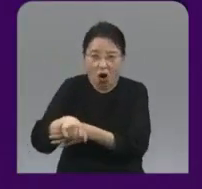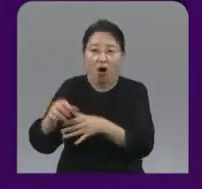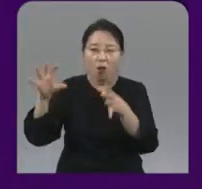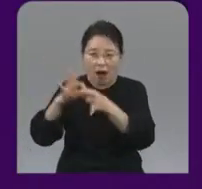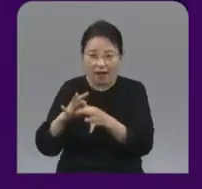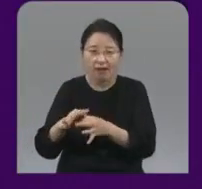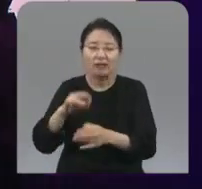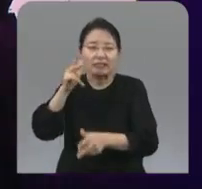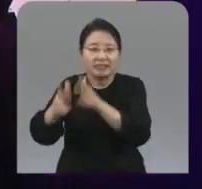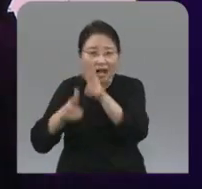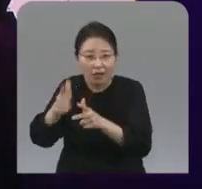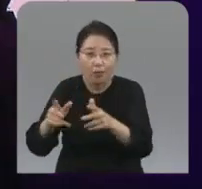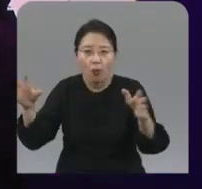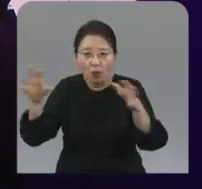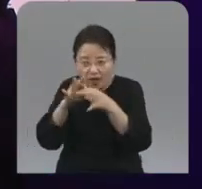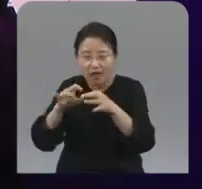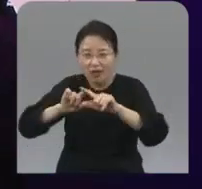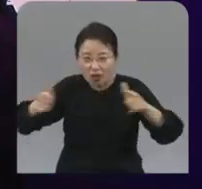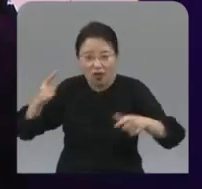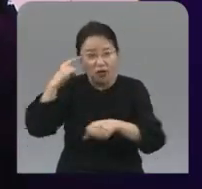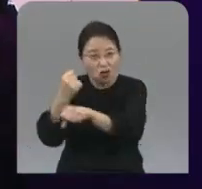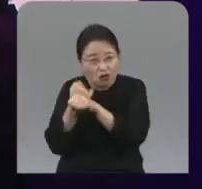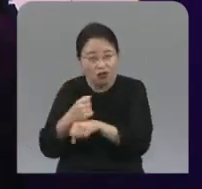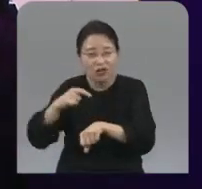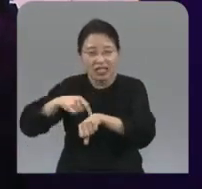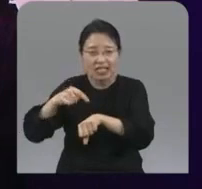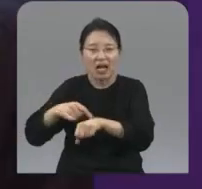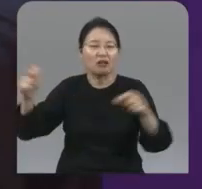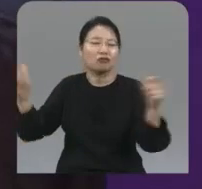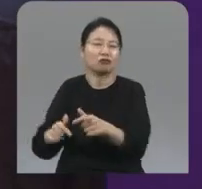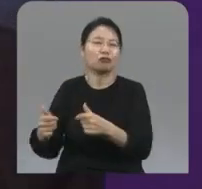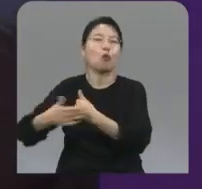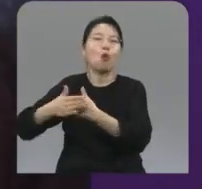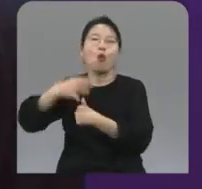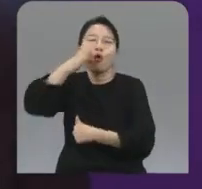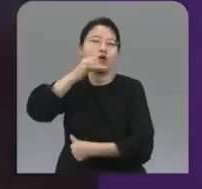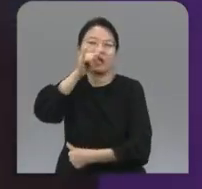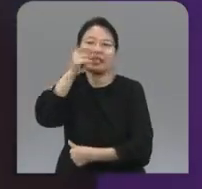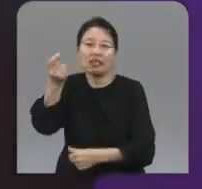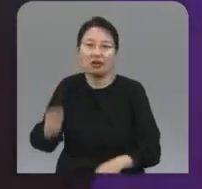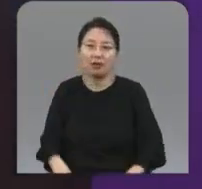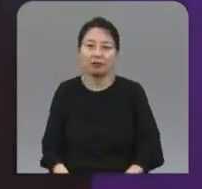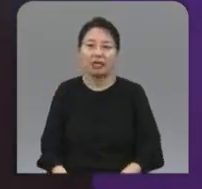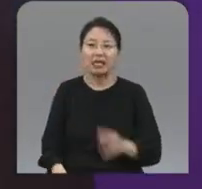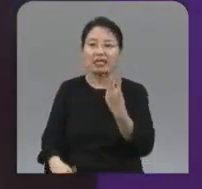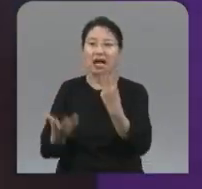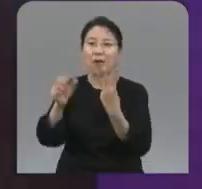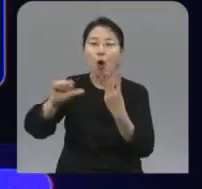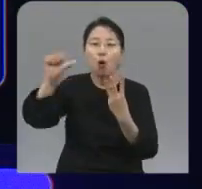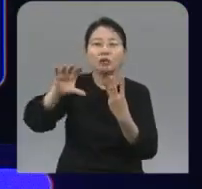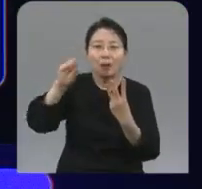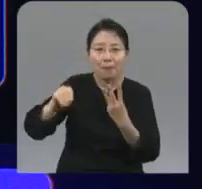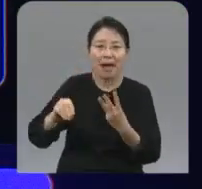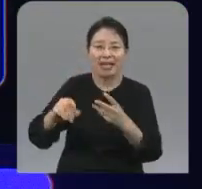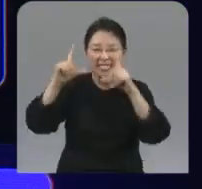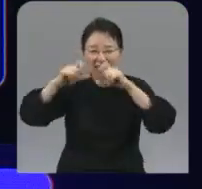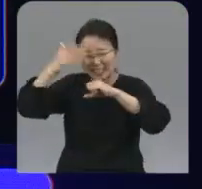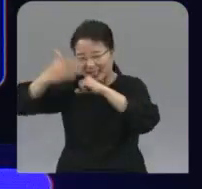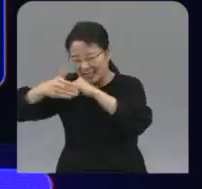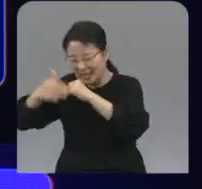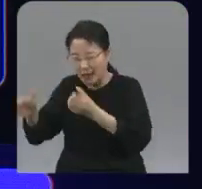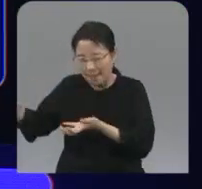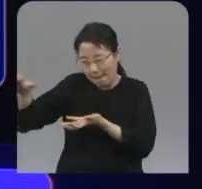significativamente el tiempo de investigación de proyectos científicos y de desarrollo de nuevos materiales en el sector biotecnológico